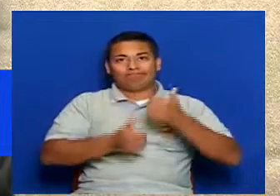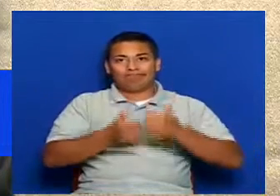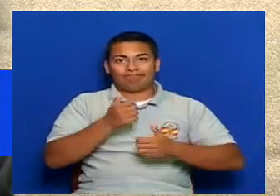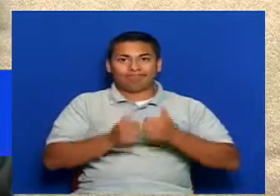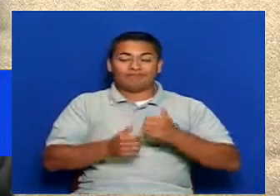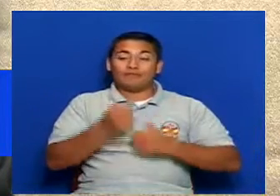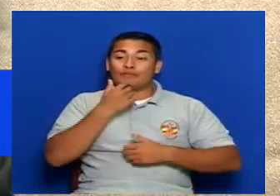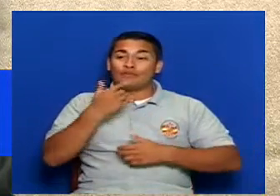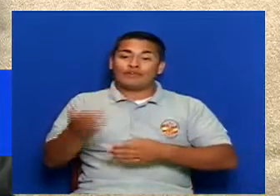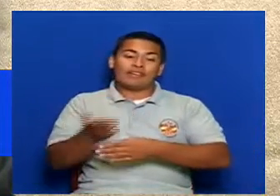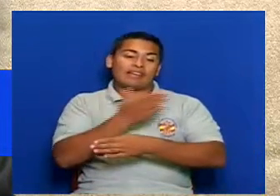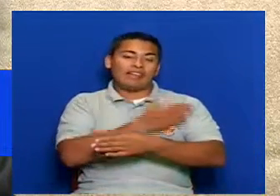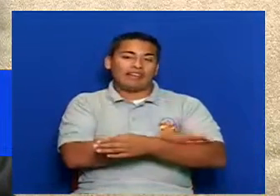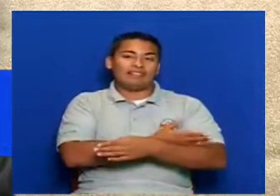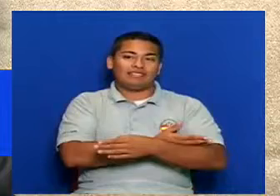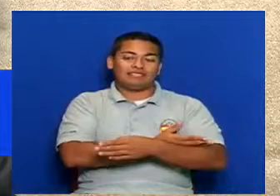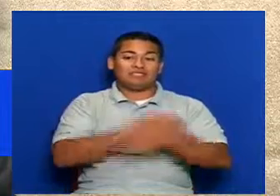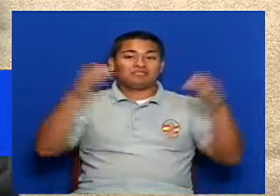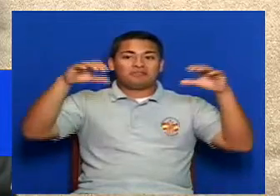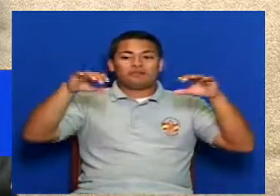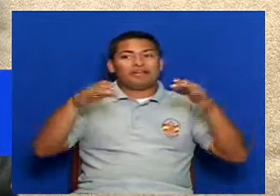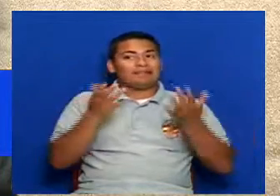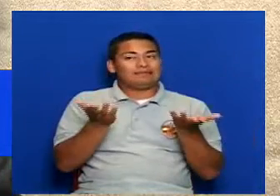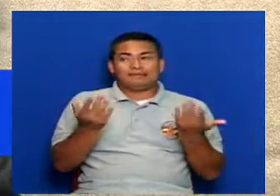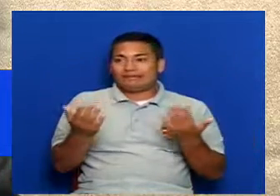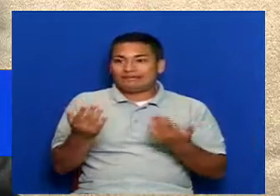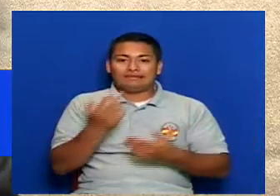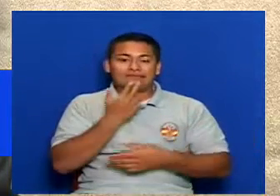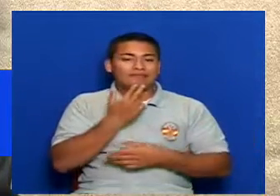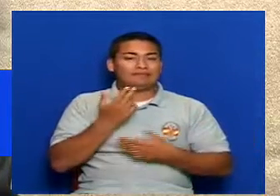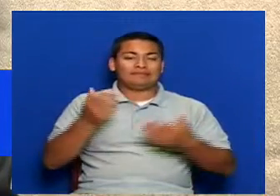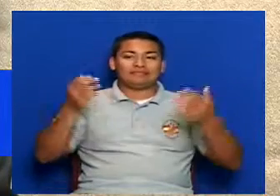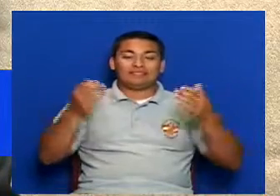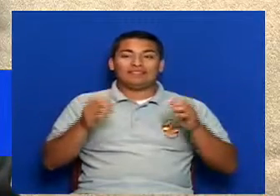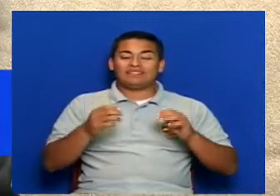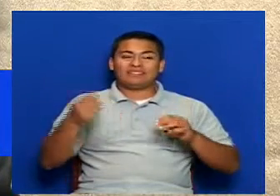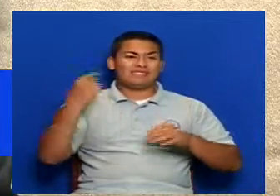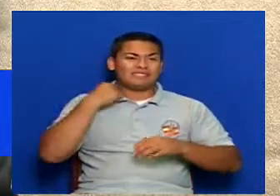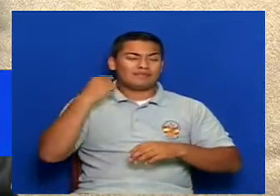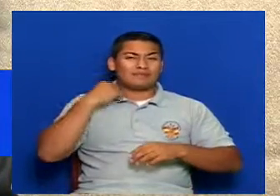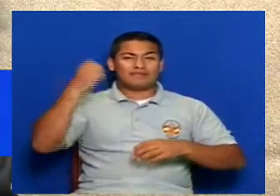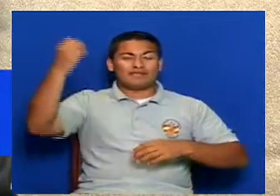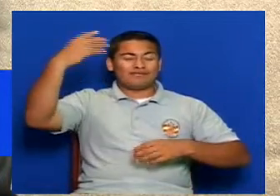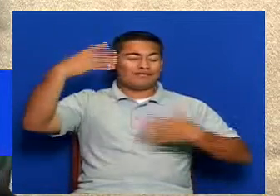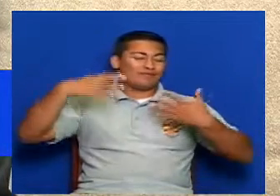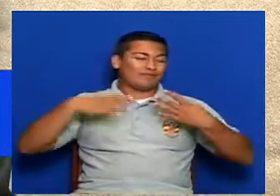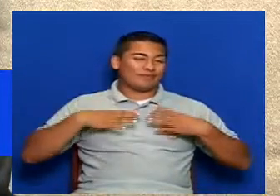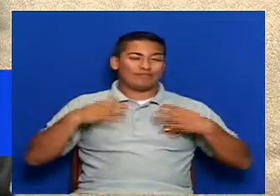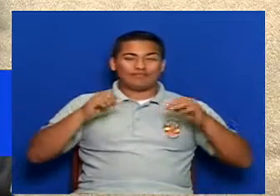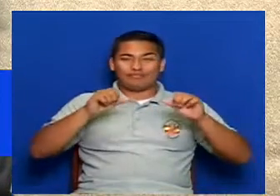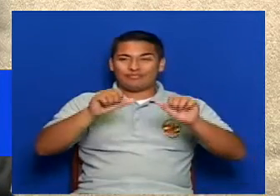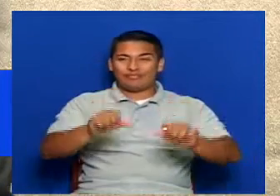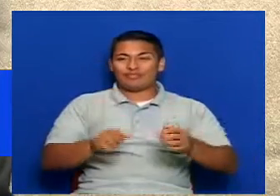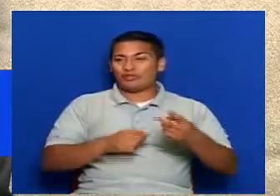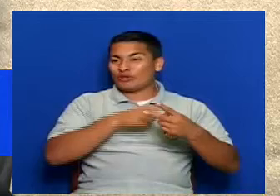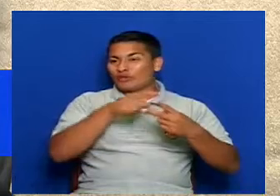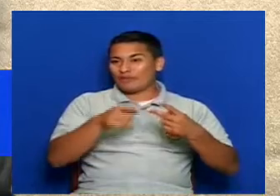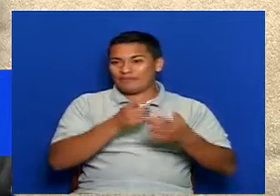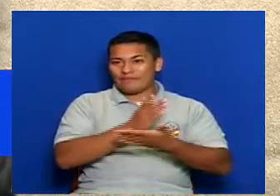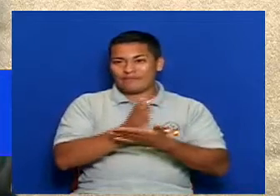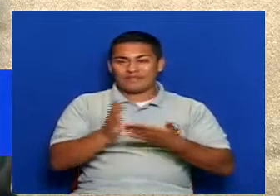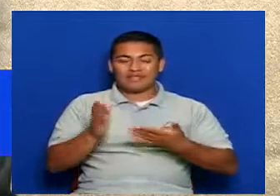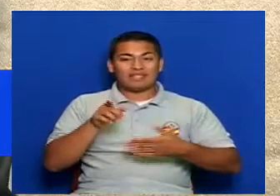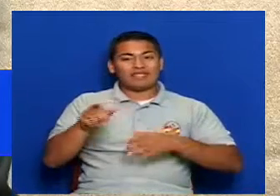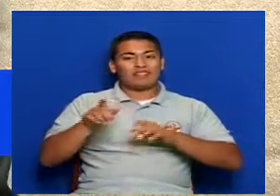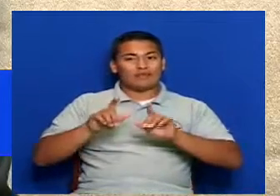producto de que han habido han hecho faltado invierno ha habido veranos continuo y eso agrava la situación además que ttp está en una de